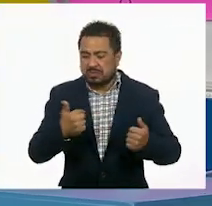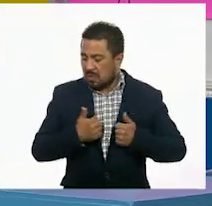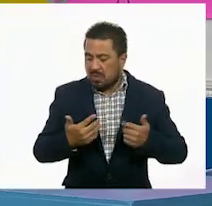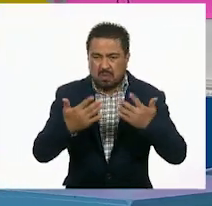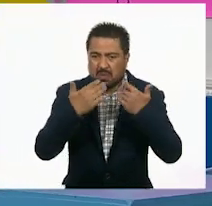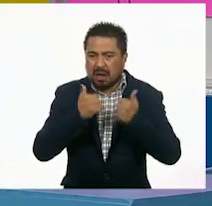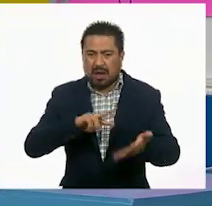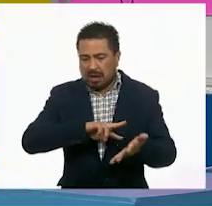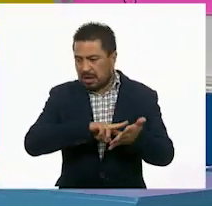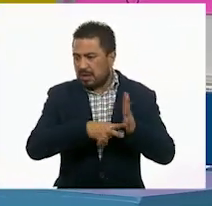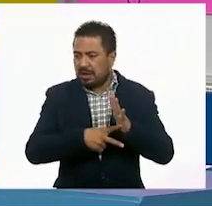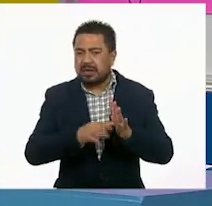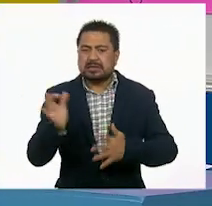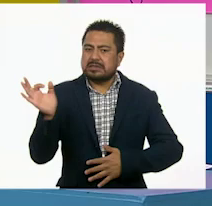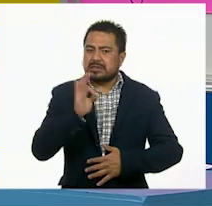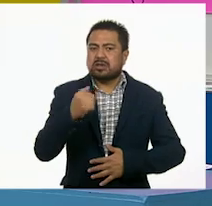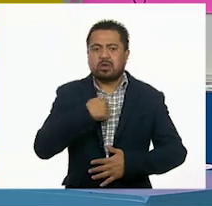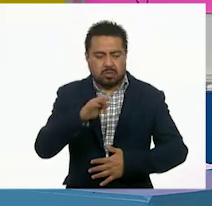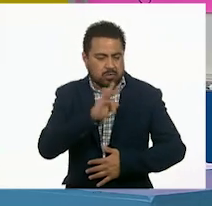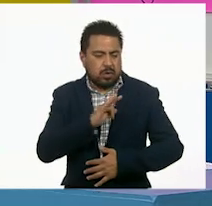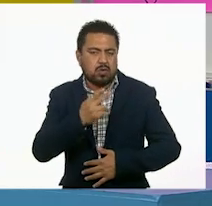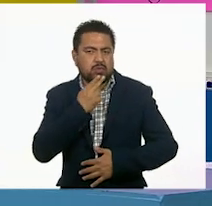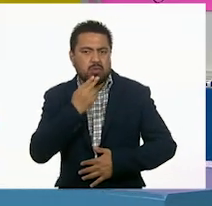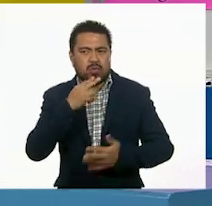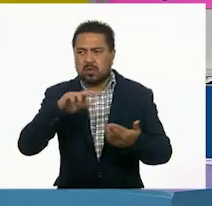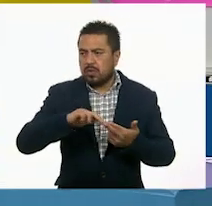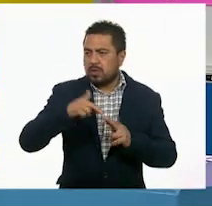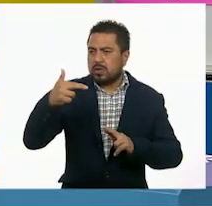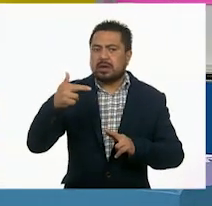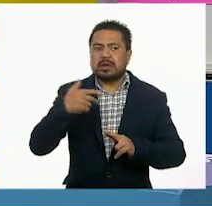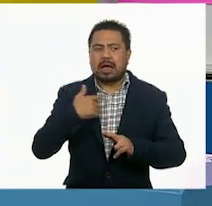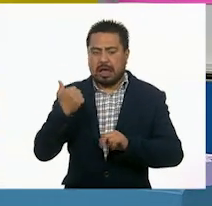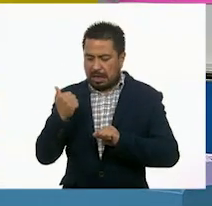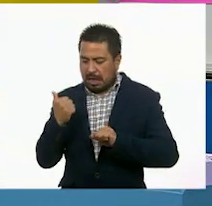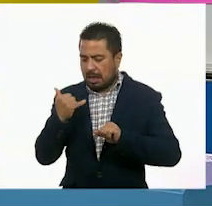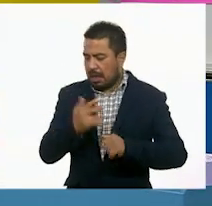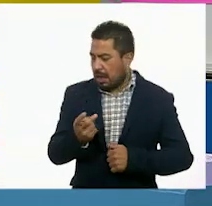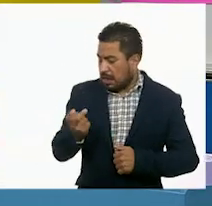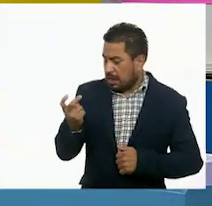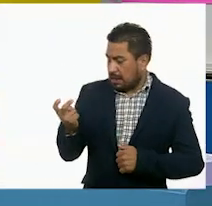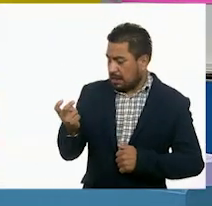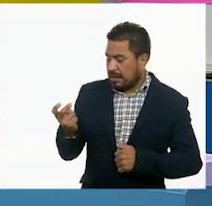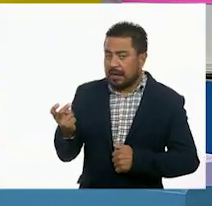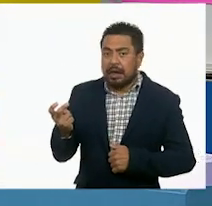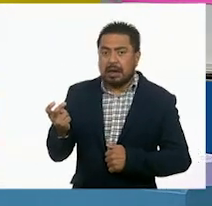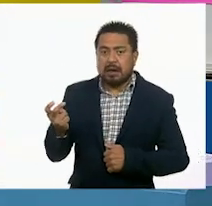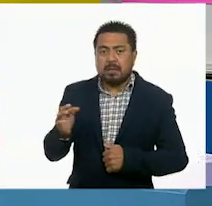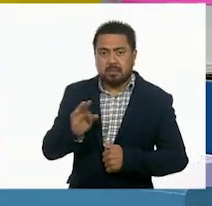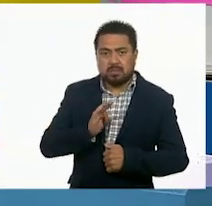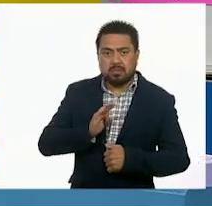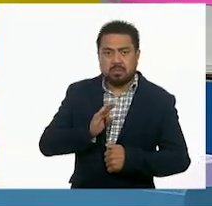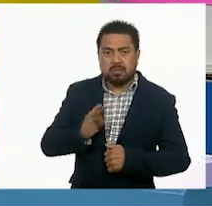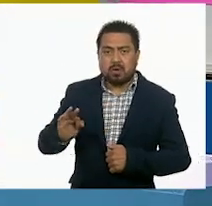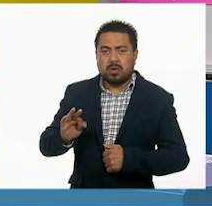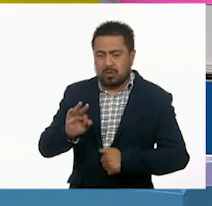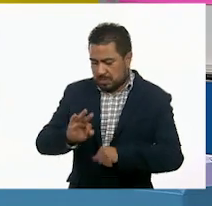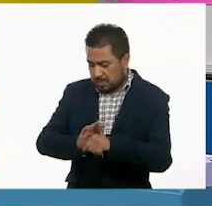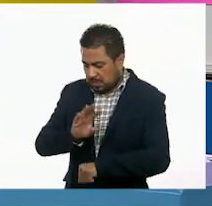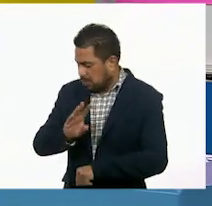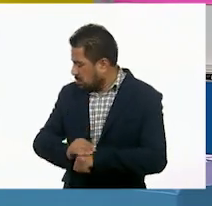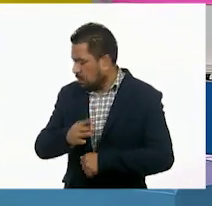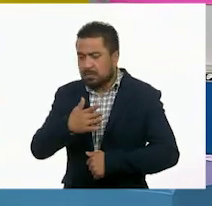tengo compás, pues a lo mejor puedo utilizar un cordón. Yo traje este que tengo aquí, que me va a poder